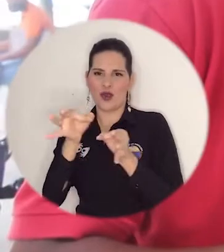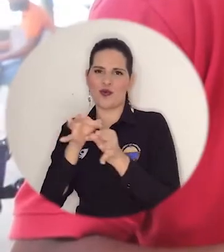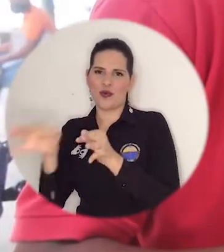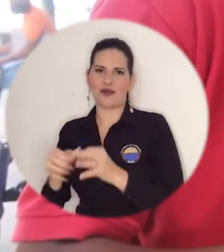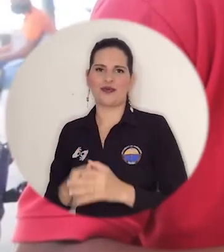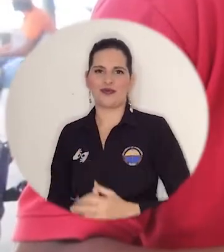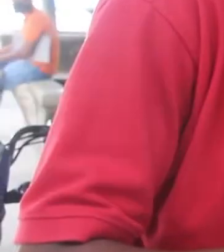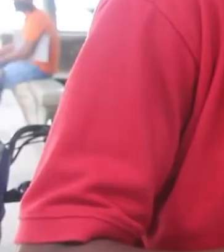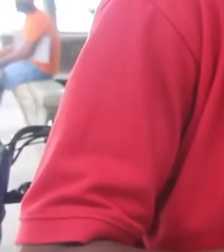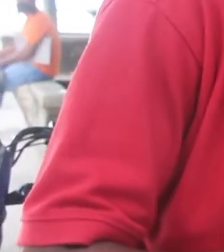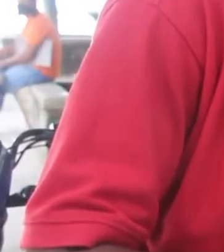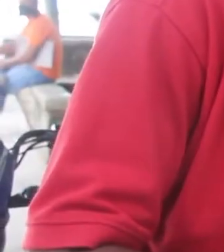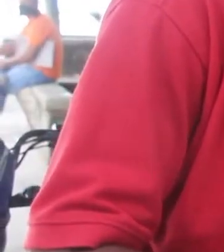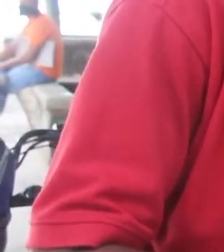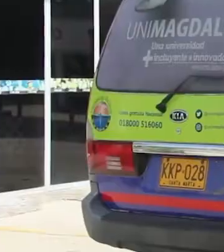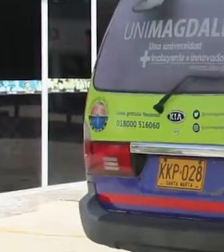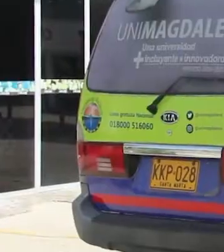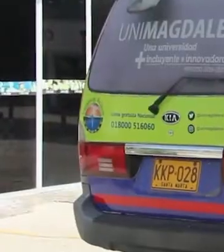municipios.